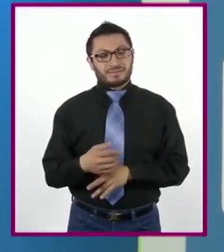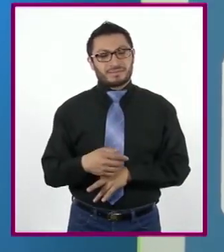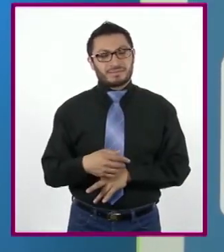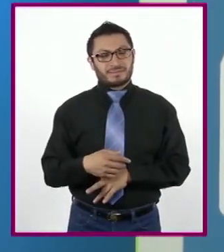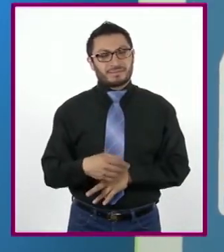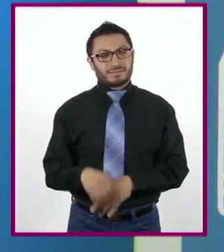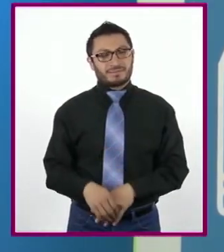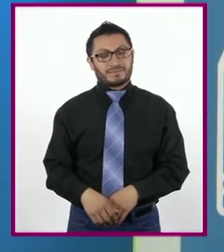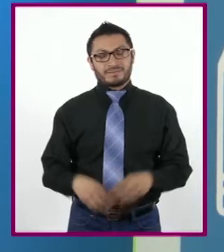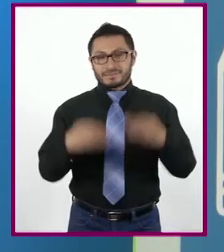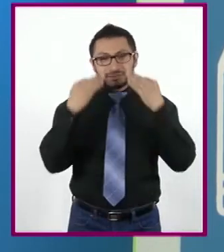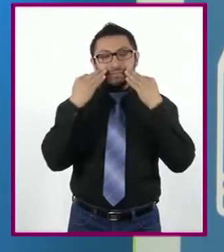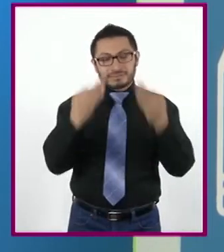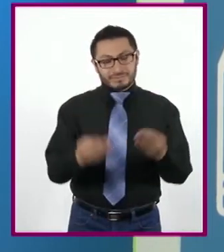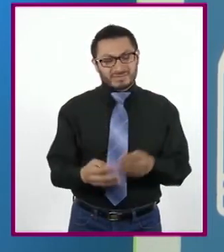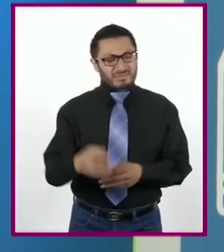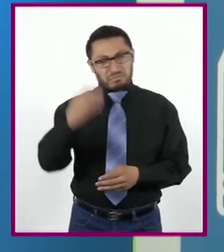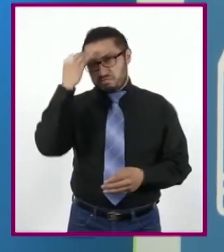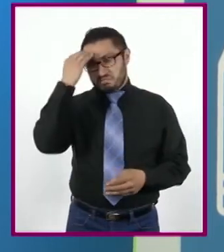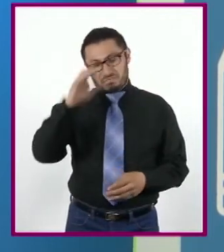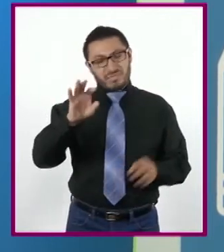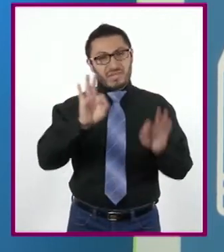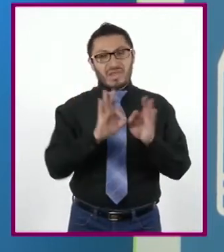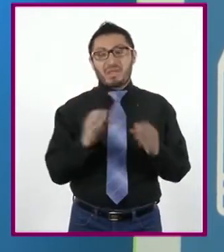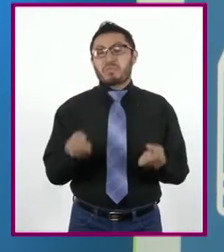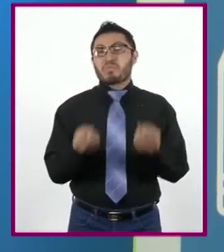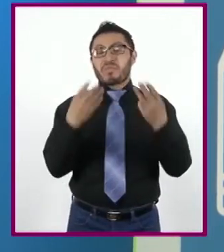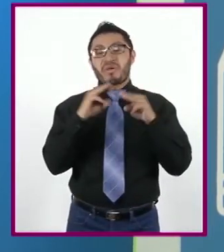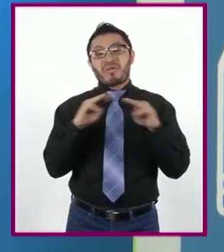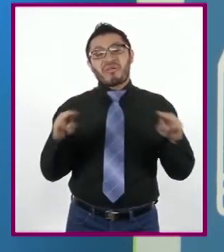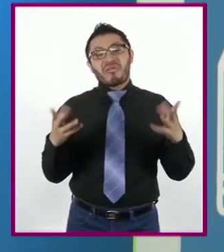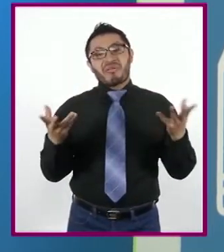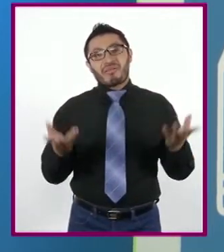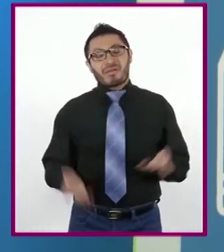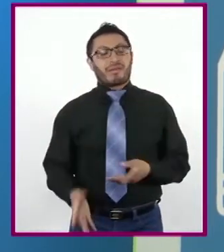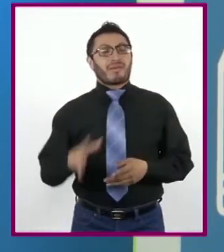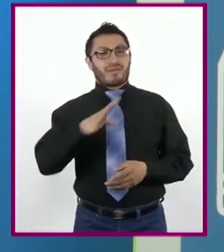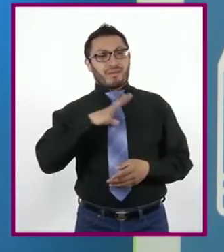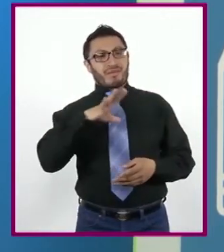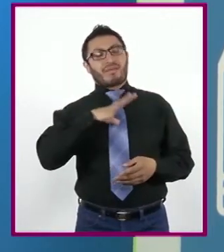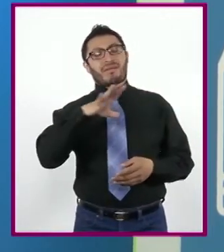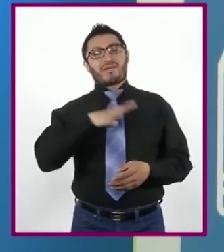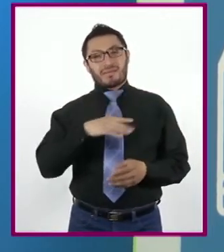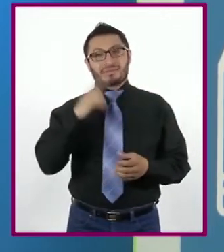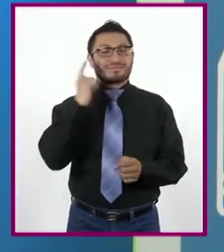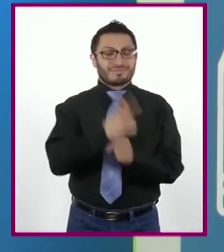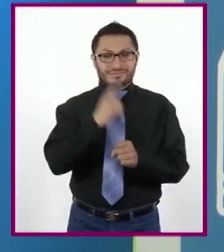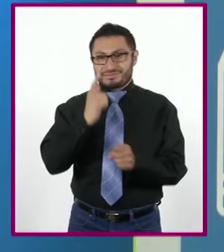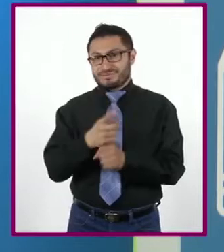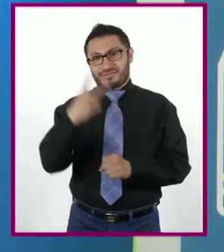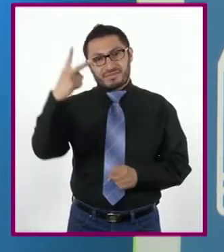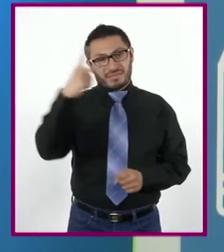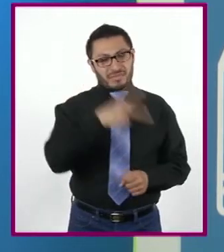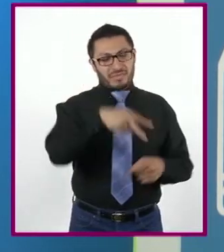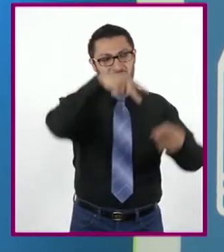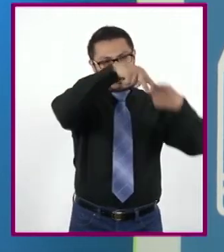¿Se dieron cuenta de que sin conocer sus medidas pudimos determinar que ambos triángulos son